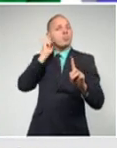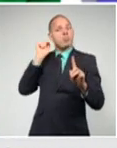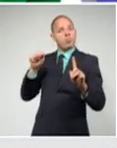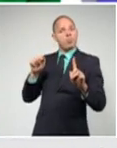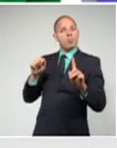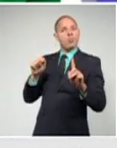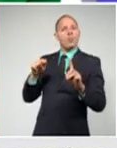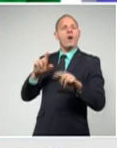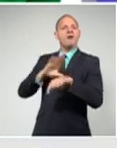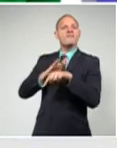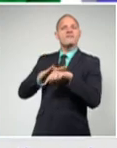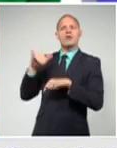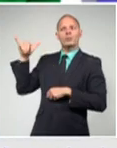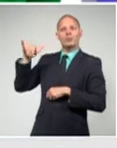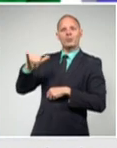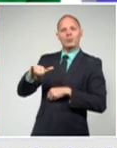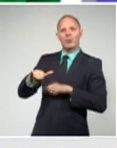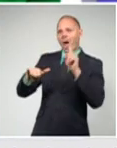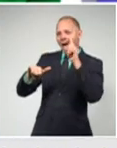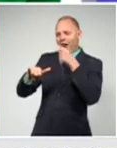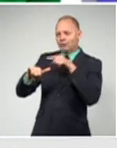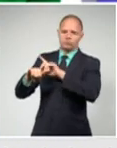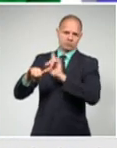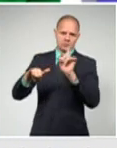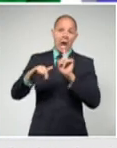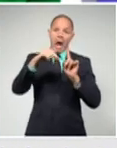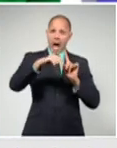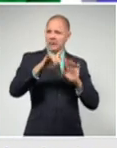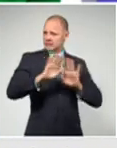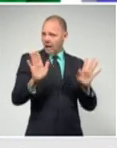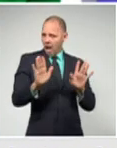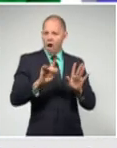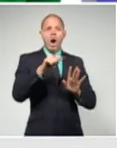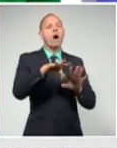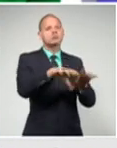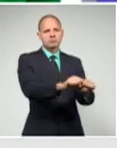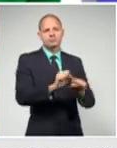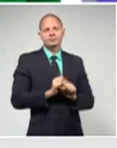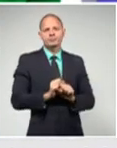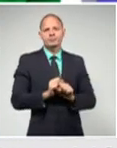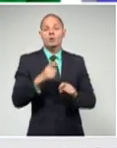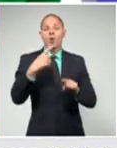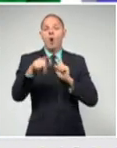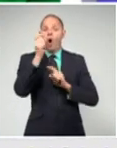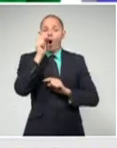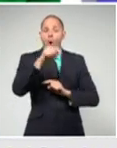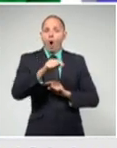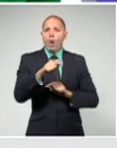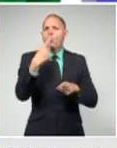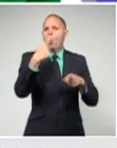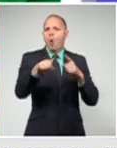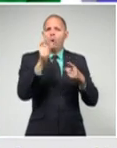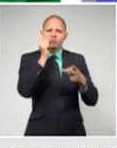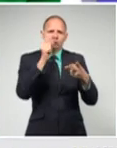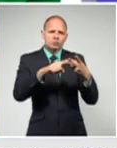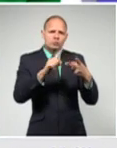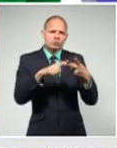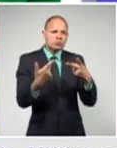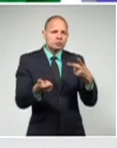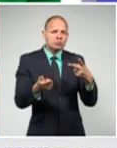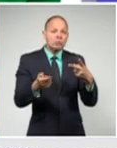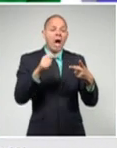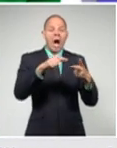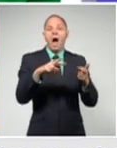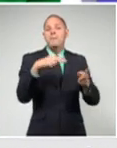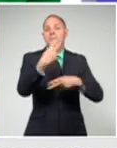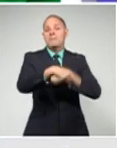Plaza en La Habana. Un turista sirio, también procedente de Siria, pero autóctono del municipio